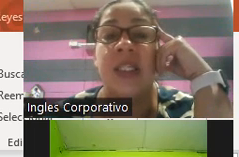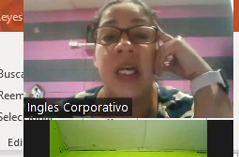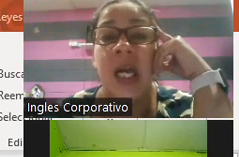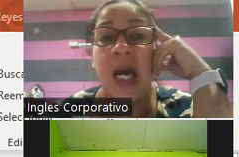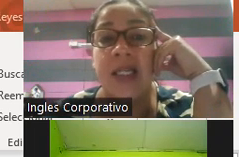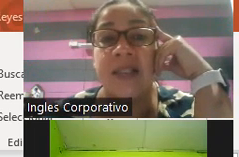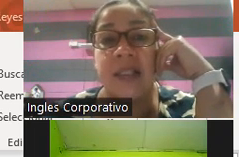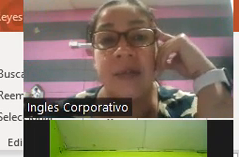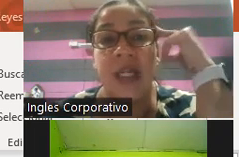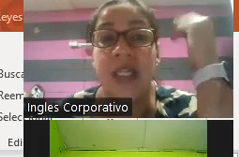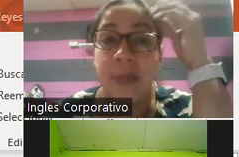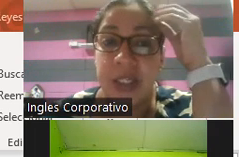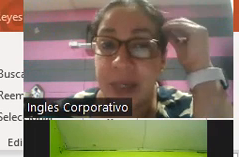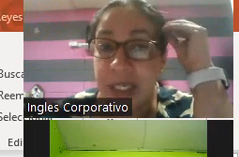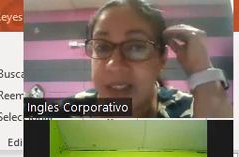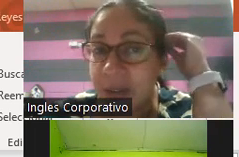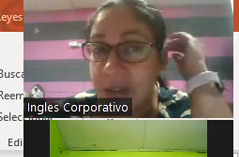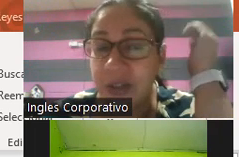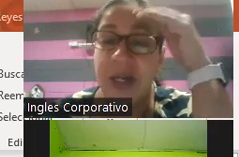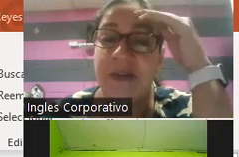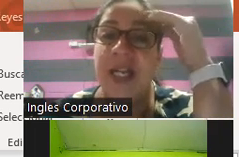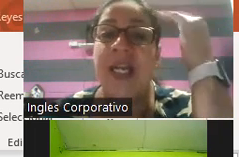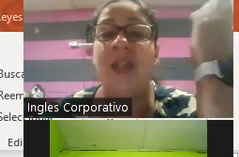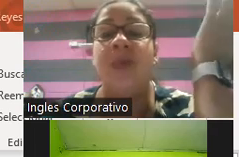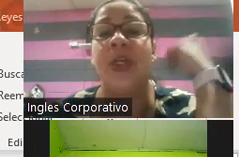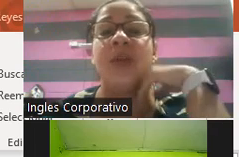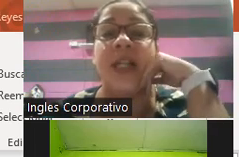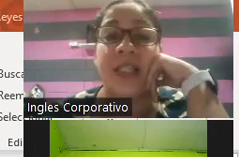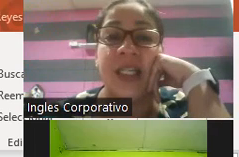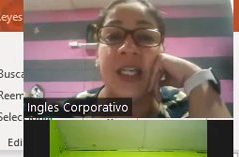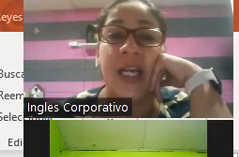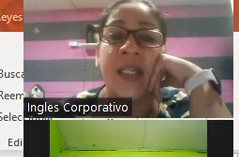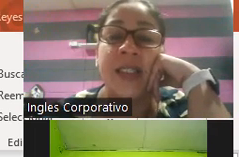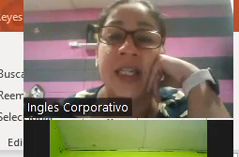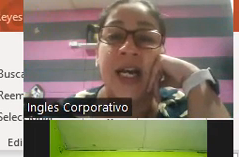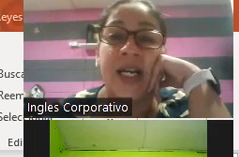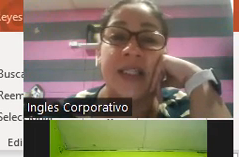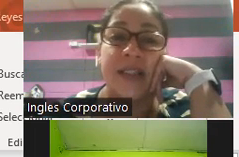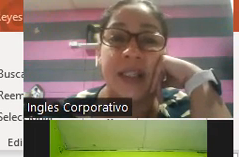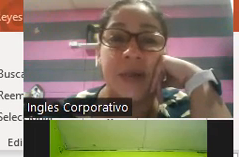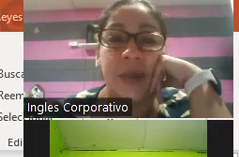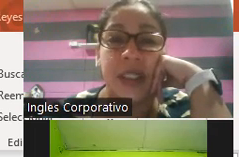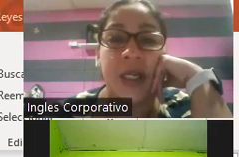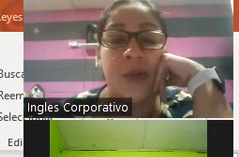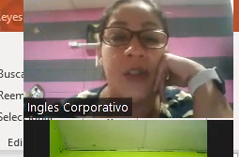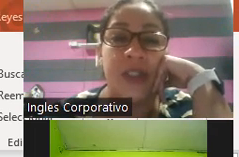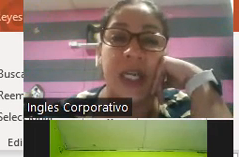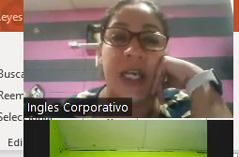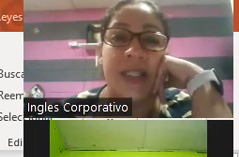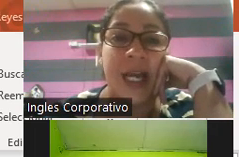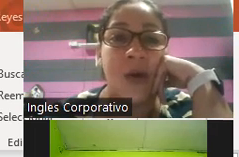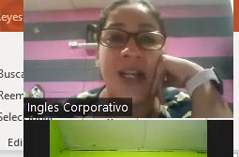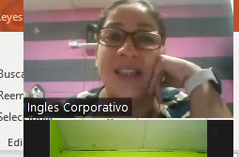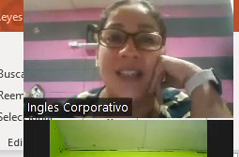que s a que si se metan porque imagínense con con haber leído un poquito las técnicas ya se dieron cuenta algunos